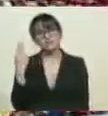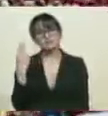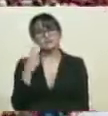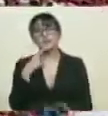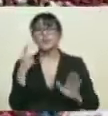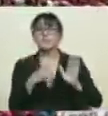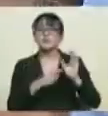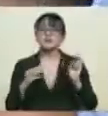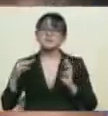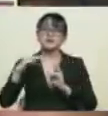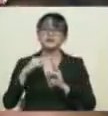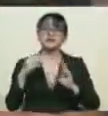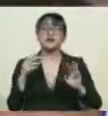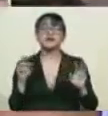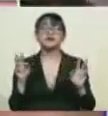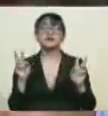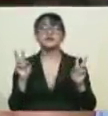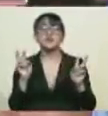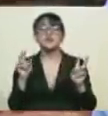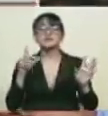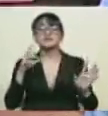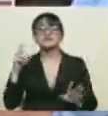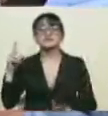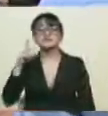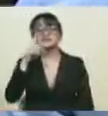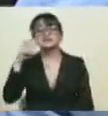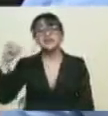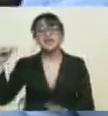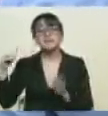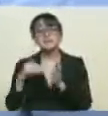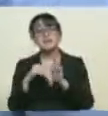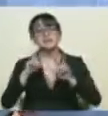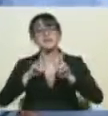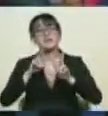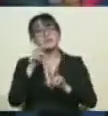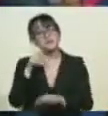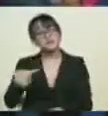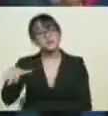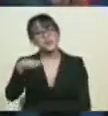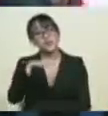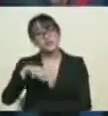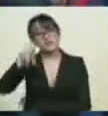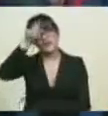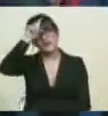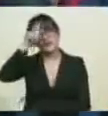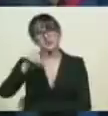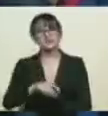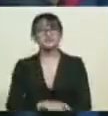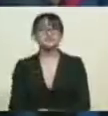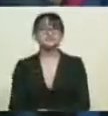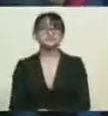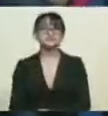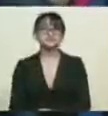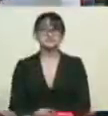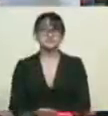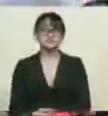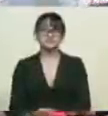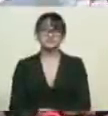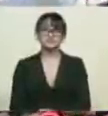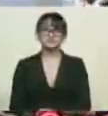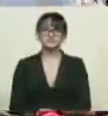cumplir esa meta de nuevas 100 mil viviendas para el pueblo falconiano. 100 mil viviendas por Carnet de la Patria.